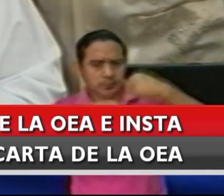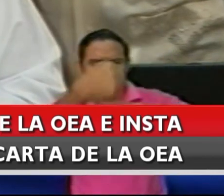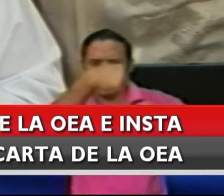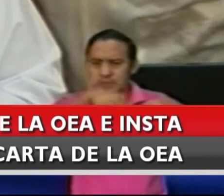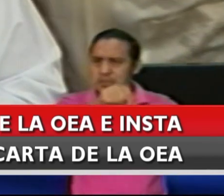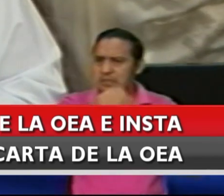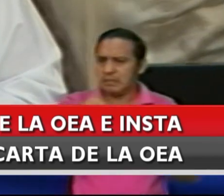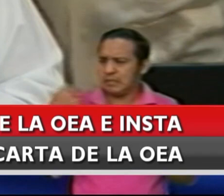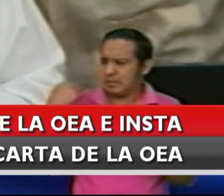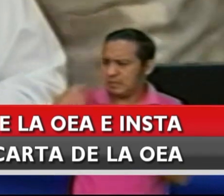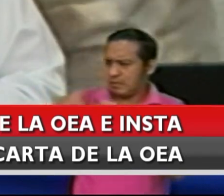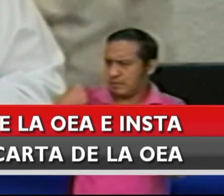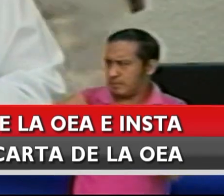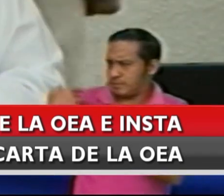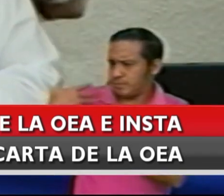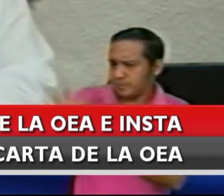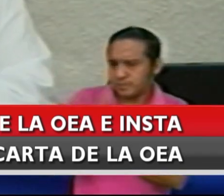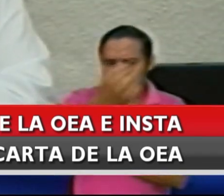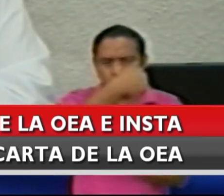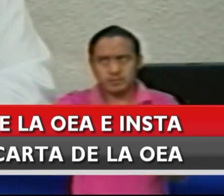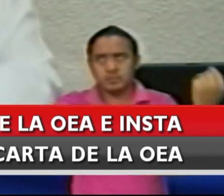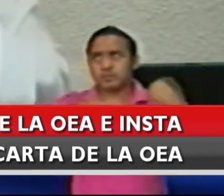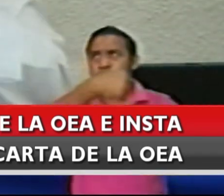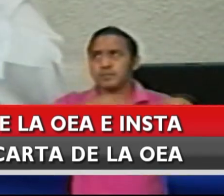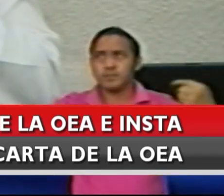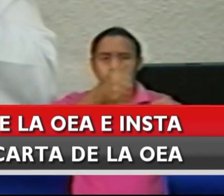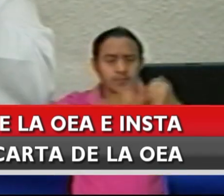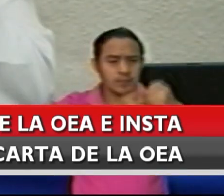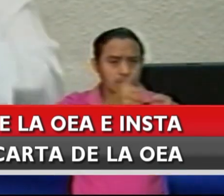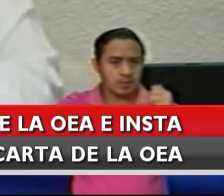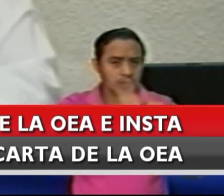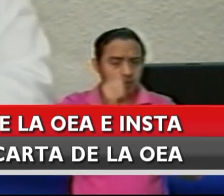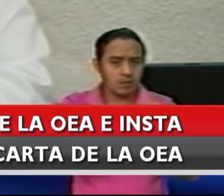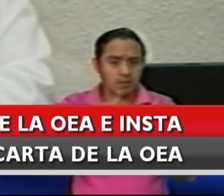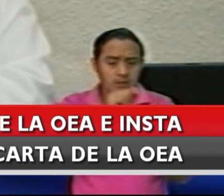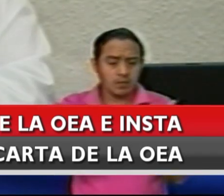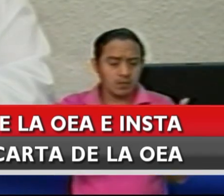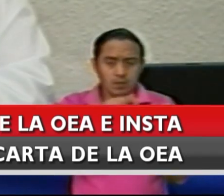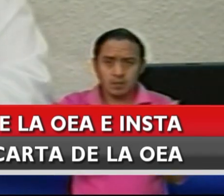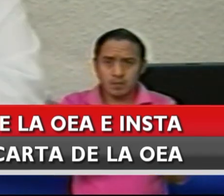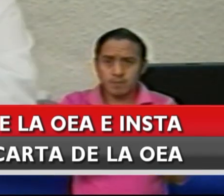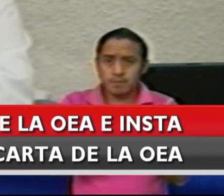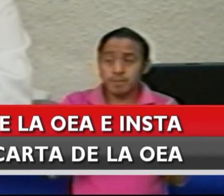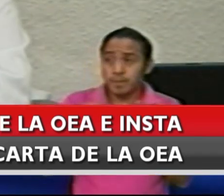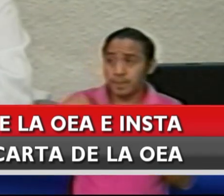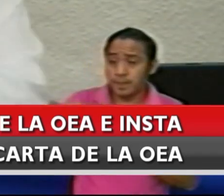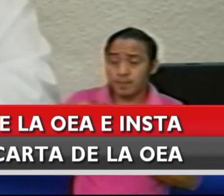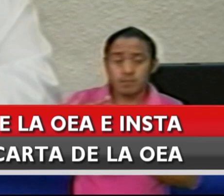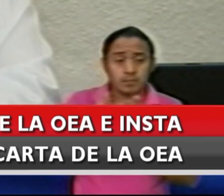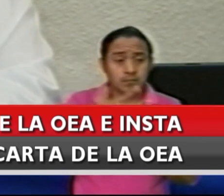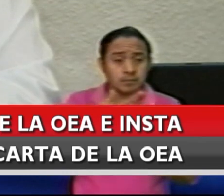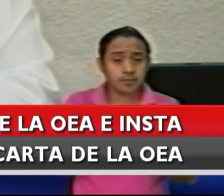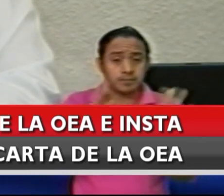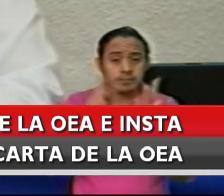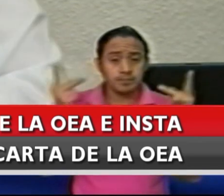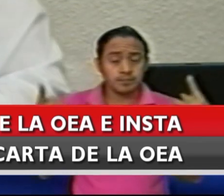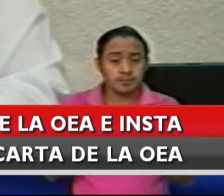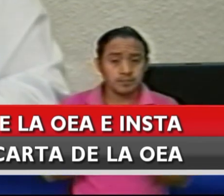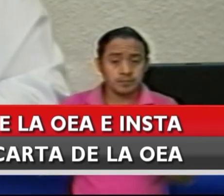en los últimos años por intervenir en los procesos electorales legítimos de los pueblos de nuestra